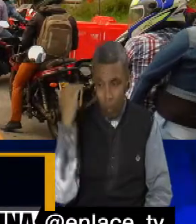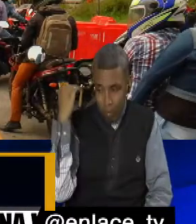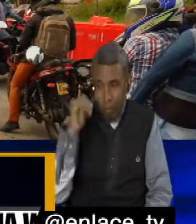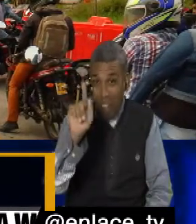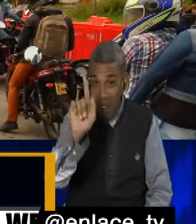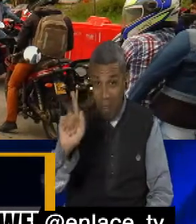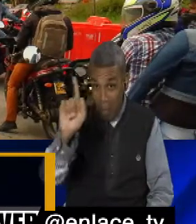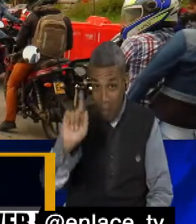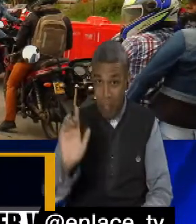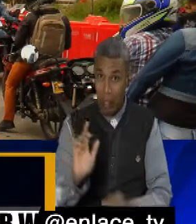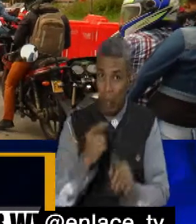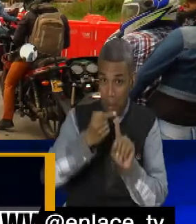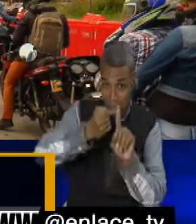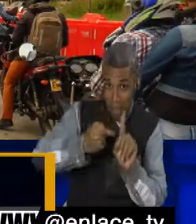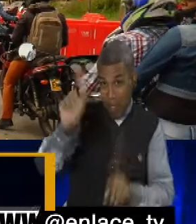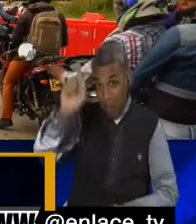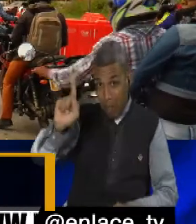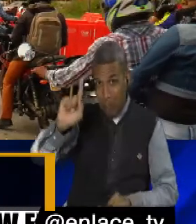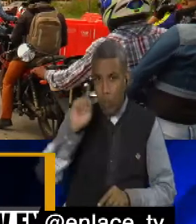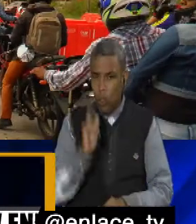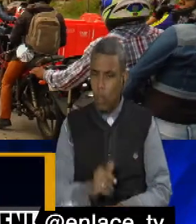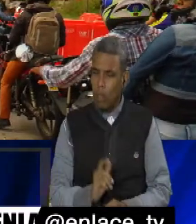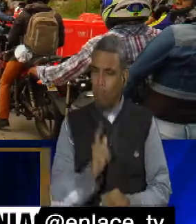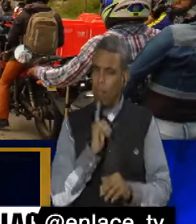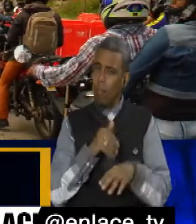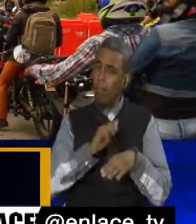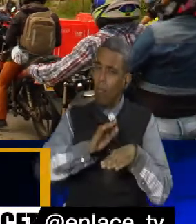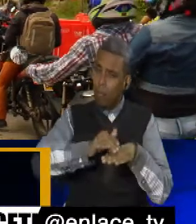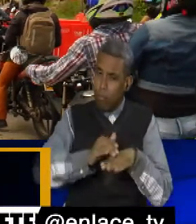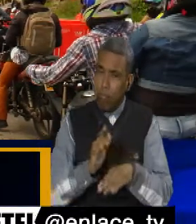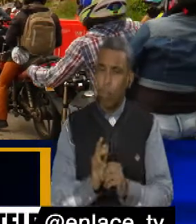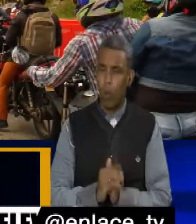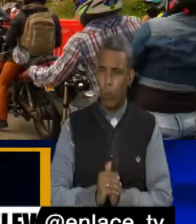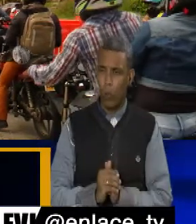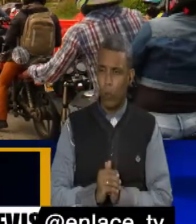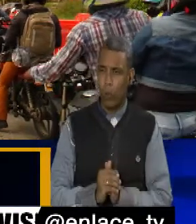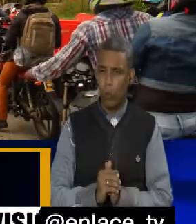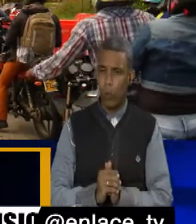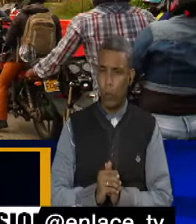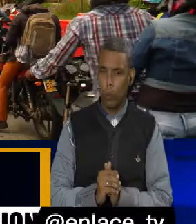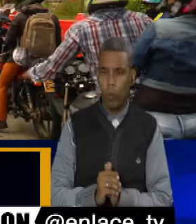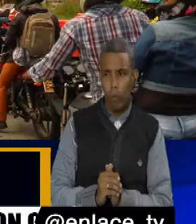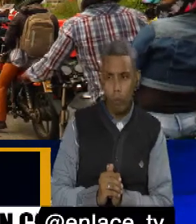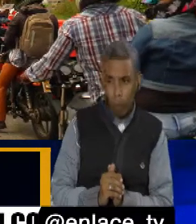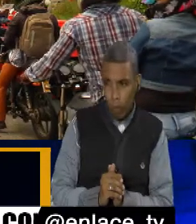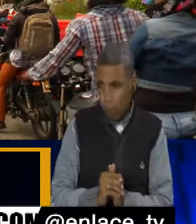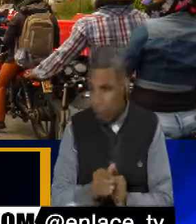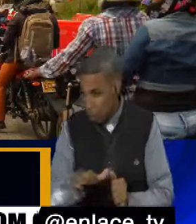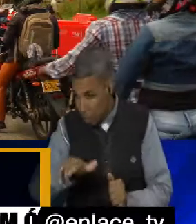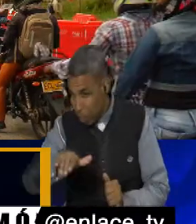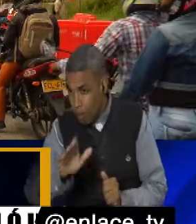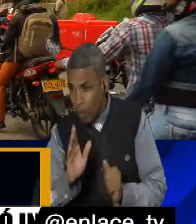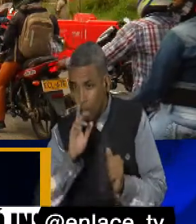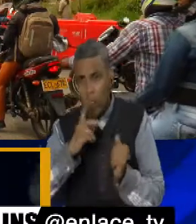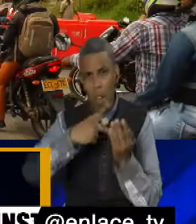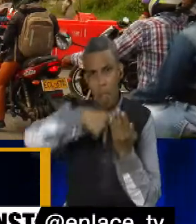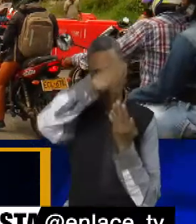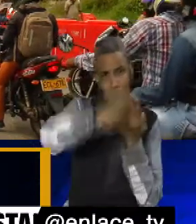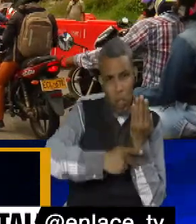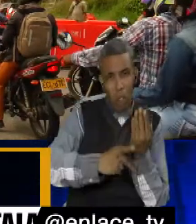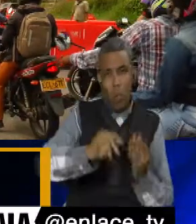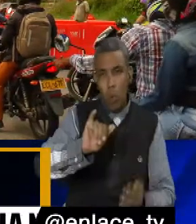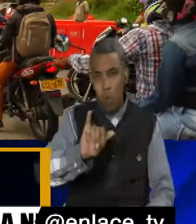advirtiendo y venimos poniendo en conocimiento de esta problemática a los socios del proyecto Gran Vía Yuma, que